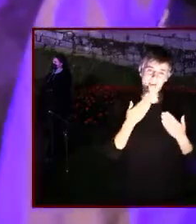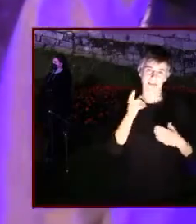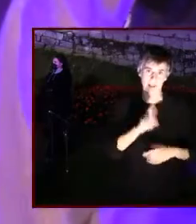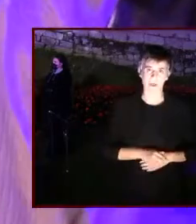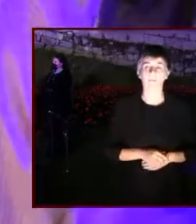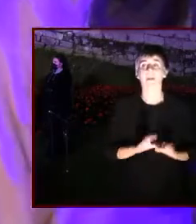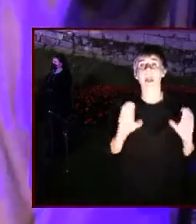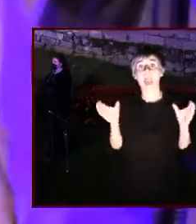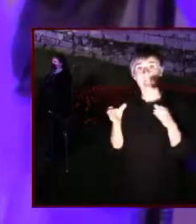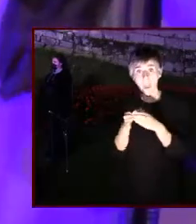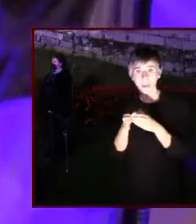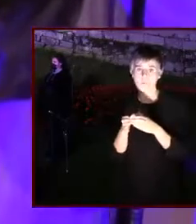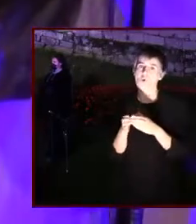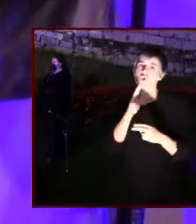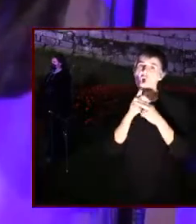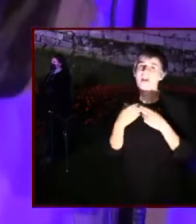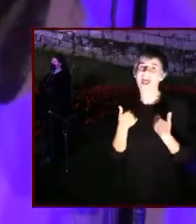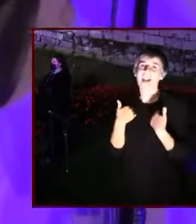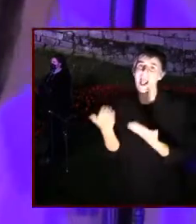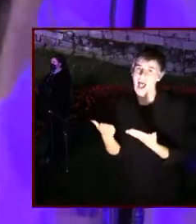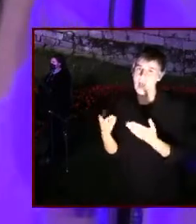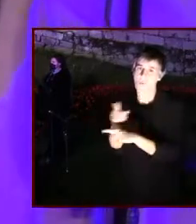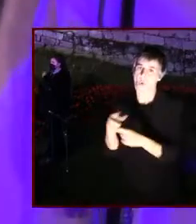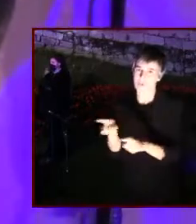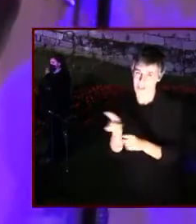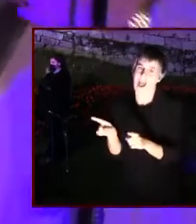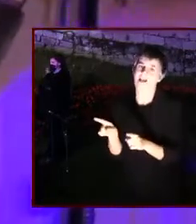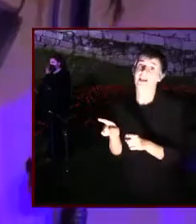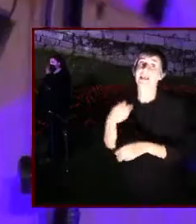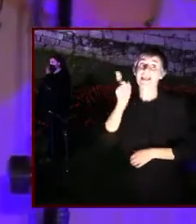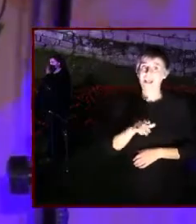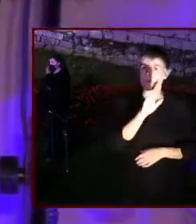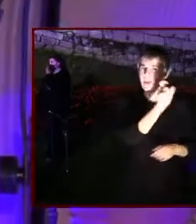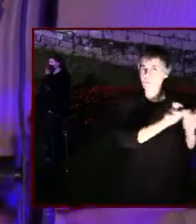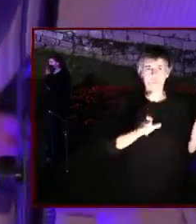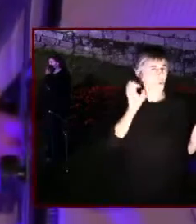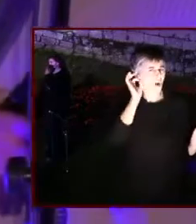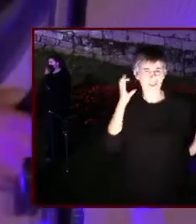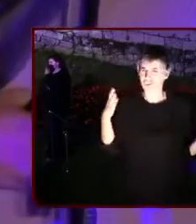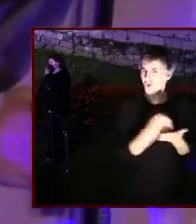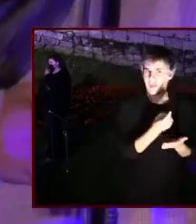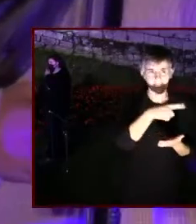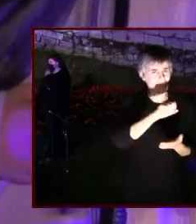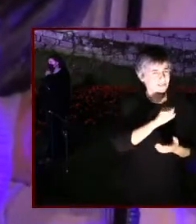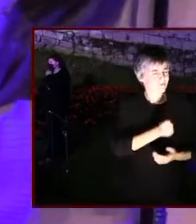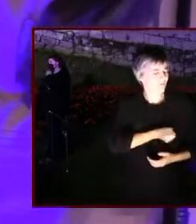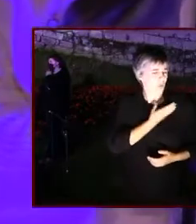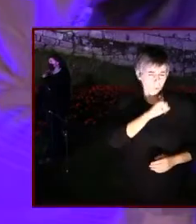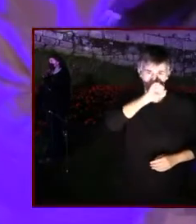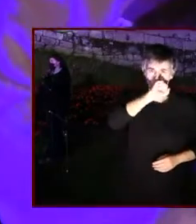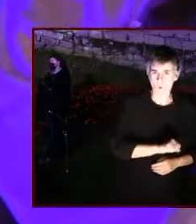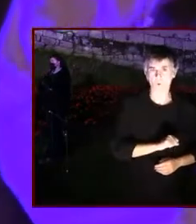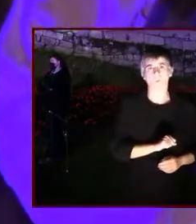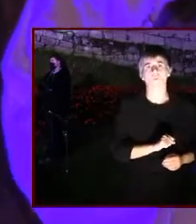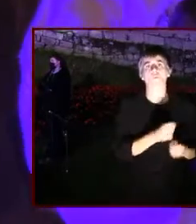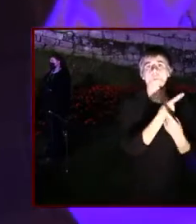ao equipo de Regala Música e, por suposto, a todas as mozas as que lles apaixou a música e coas que estamos